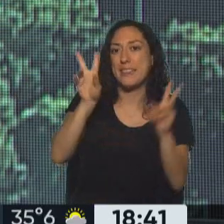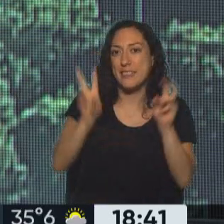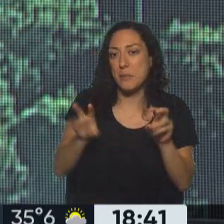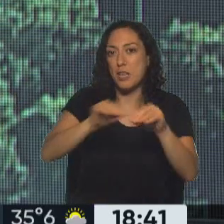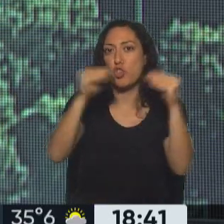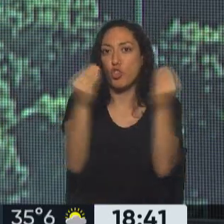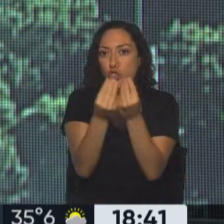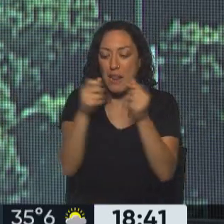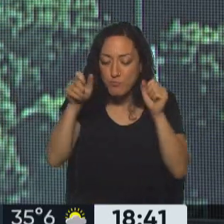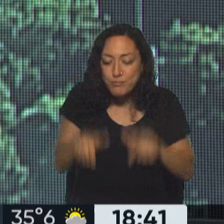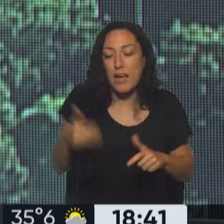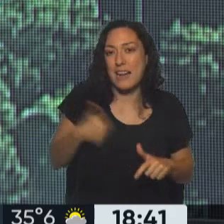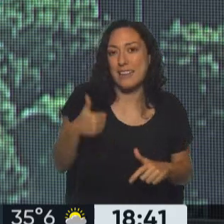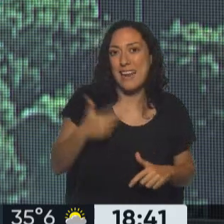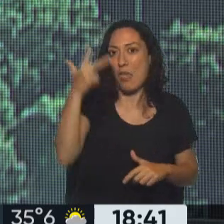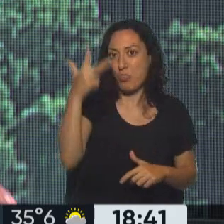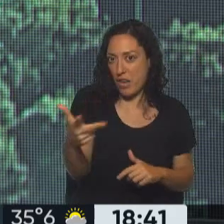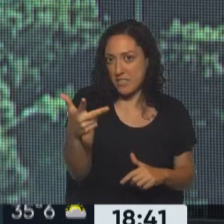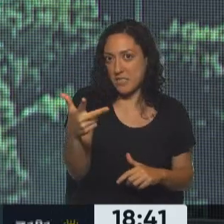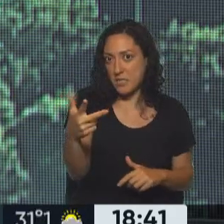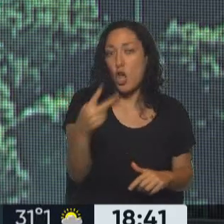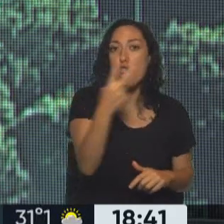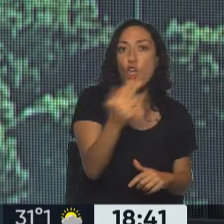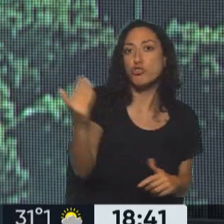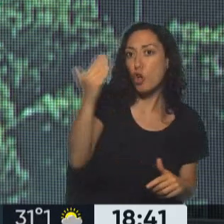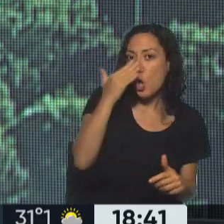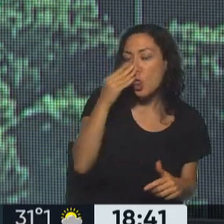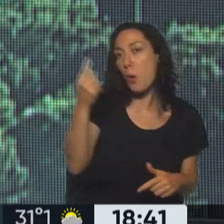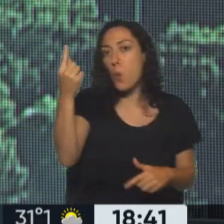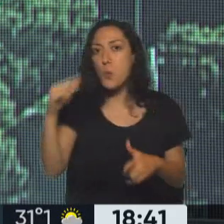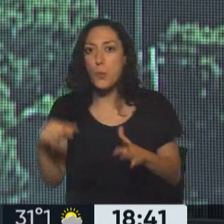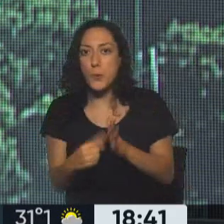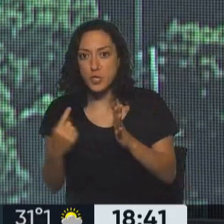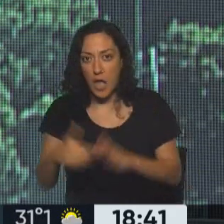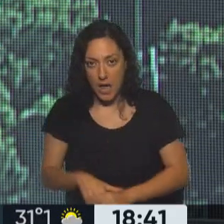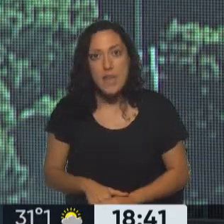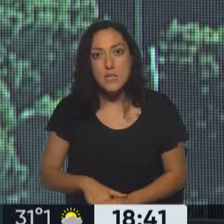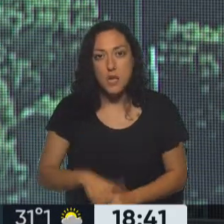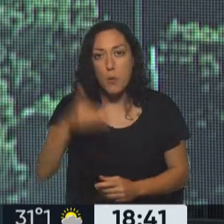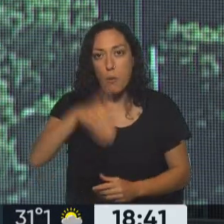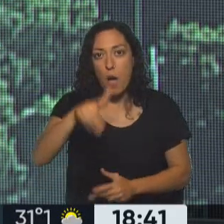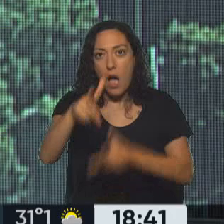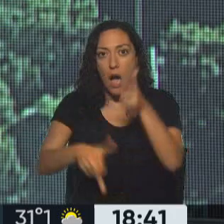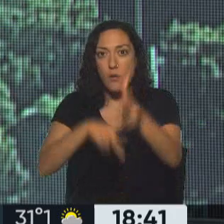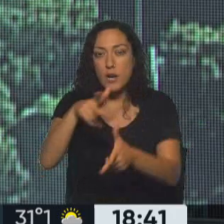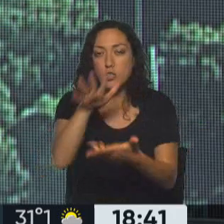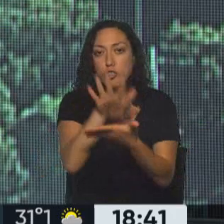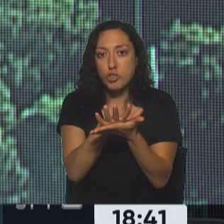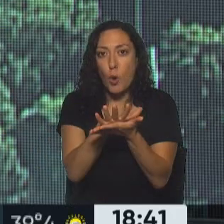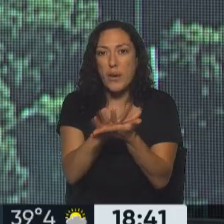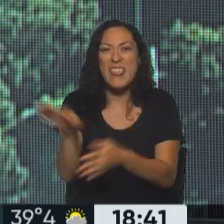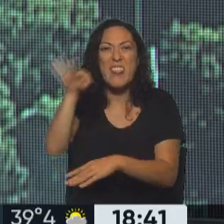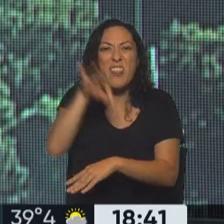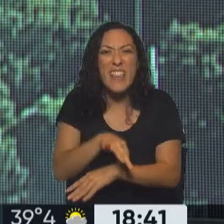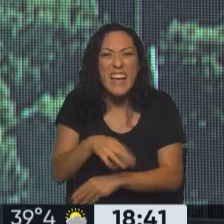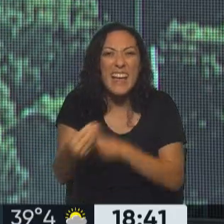registraron tres casos autóctonos en la República Argentina dos en Córdoba uno en Buenos Aires vamos a estar hablando aquí de primero que es